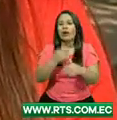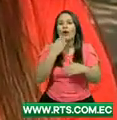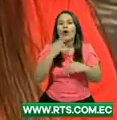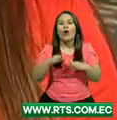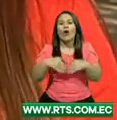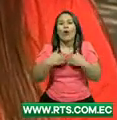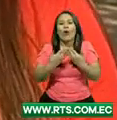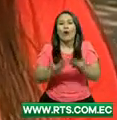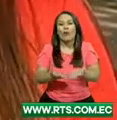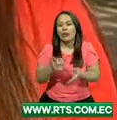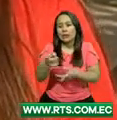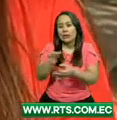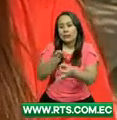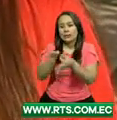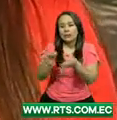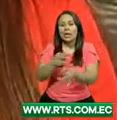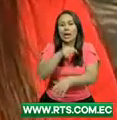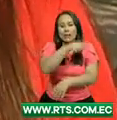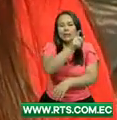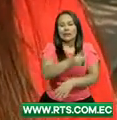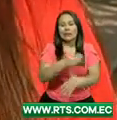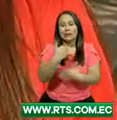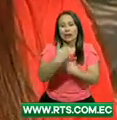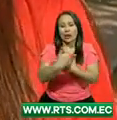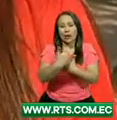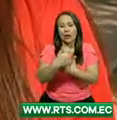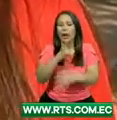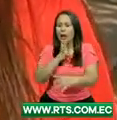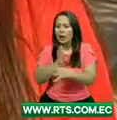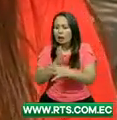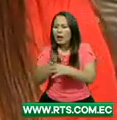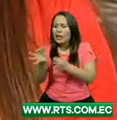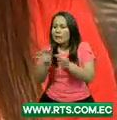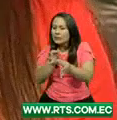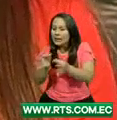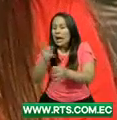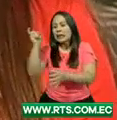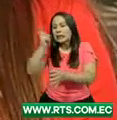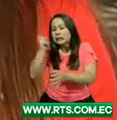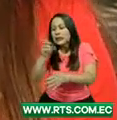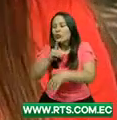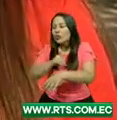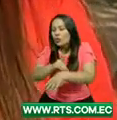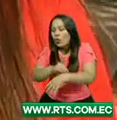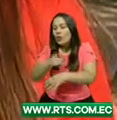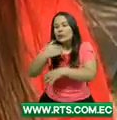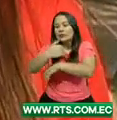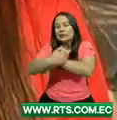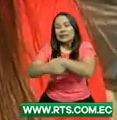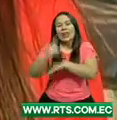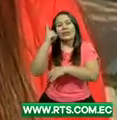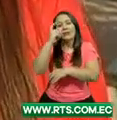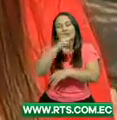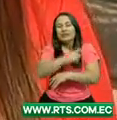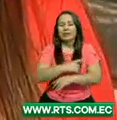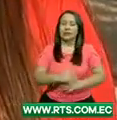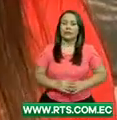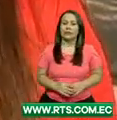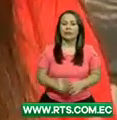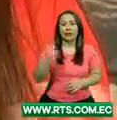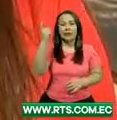le explicamos a pesar de que tenemos acá psicología y hemos tratado de hablarle y de explicarles qué es lo que se va a hacer es un poco complejo porque